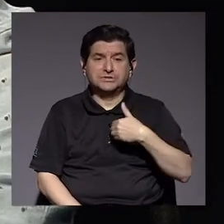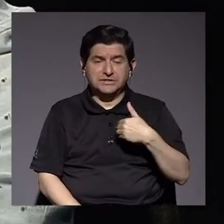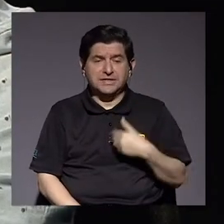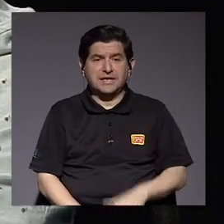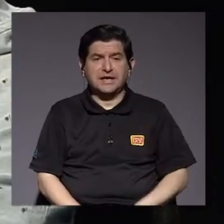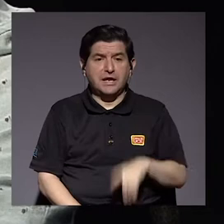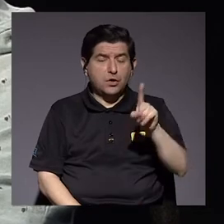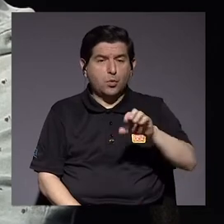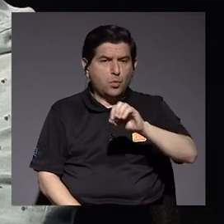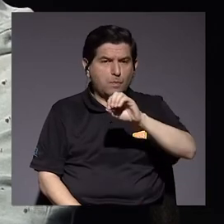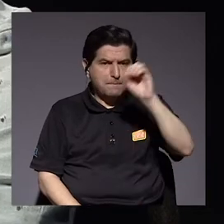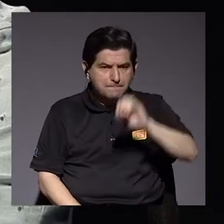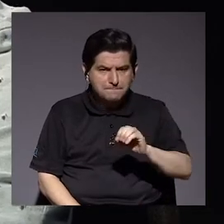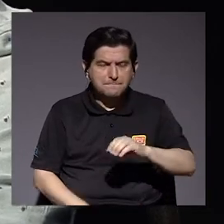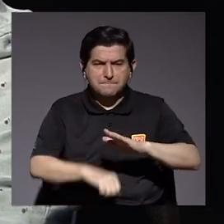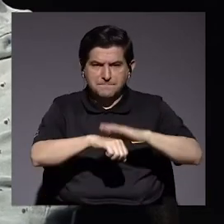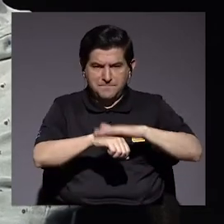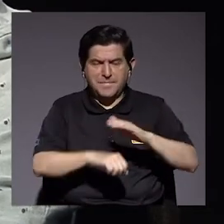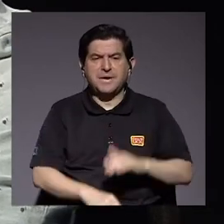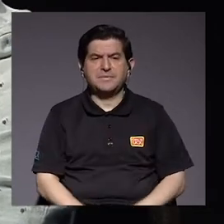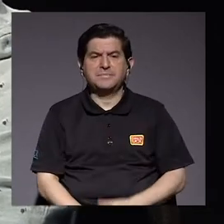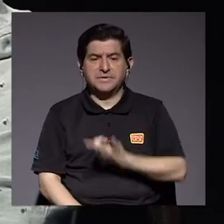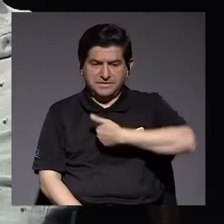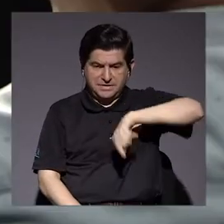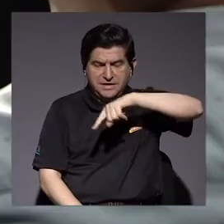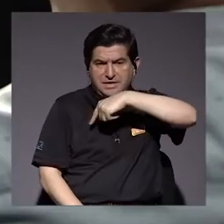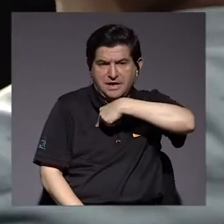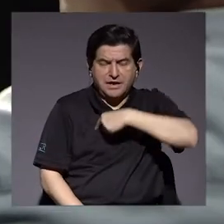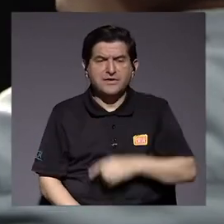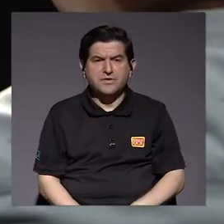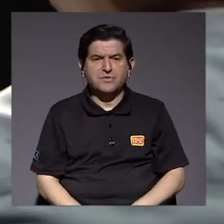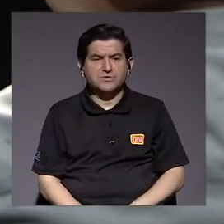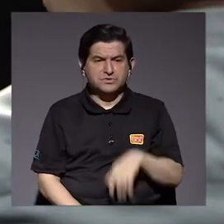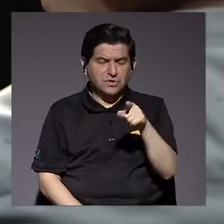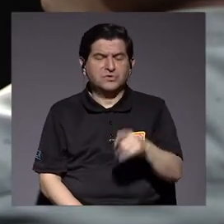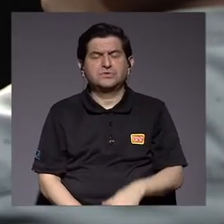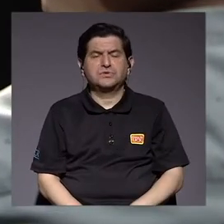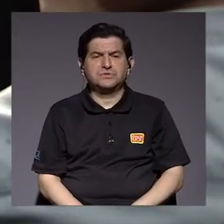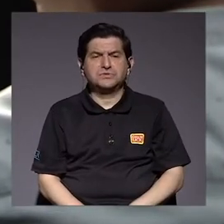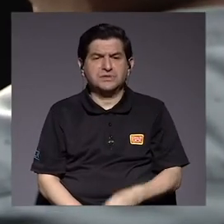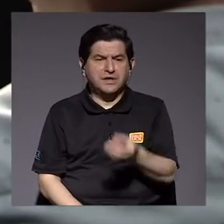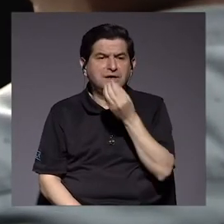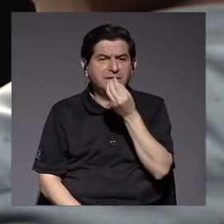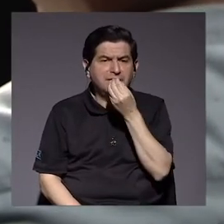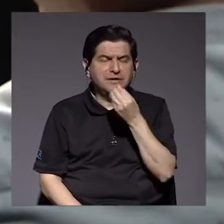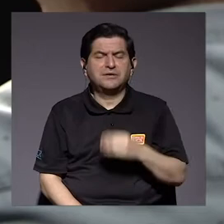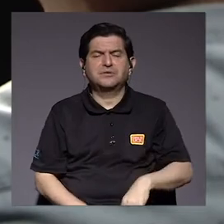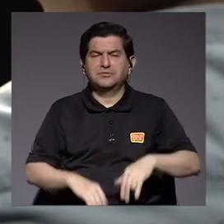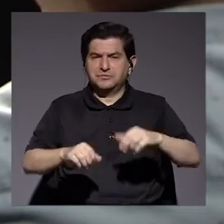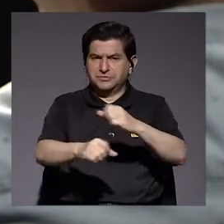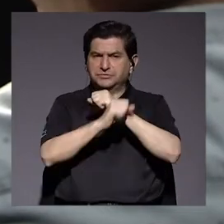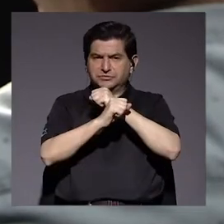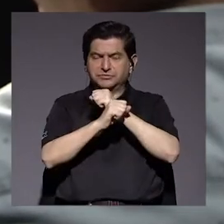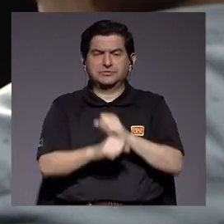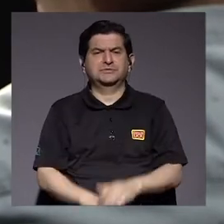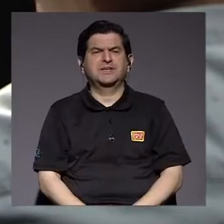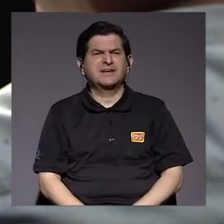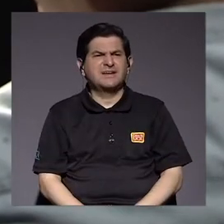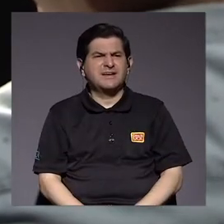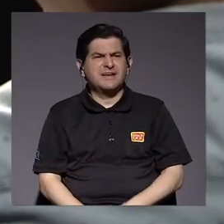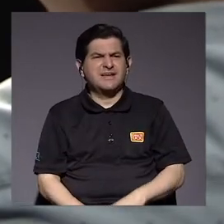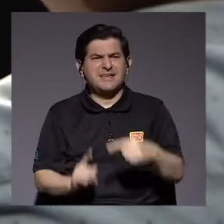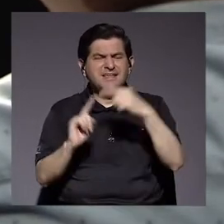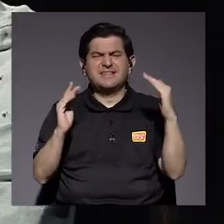cierto porcentaje que nos permita responder en una época de crisis como la que estamos viviendo. ¿Cómo podemos colaborar desde nuestros hogares, don